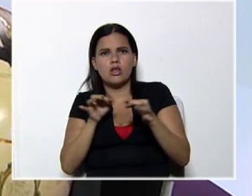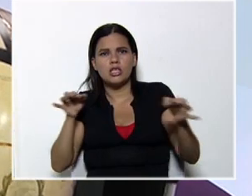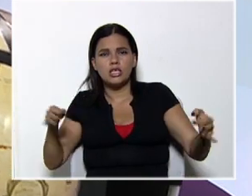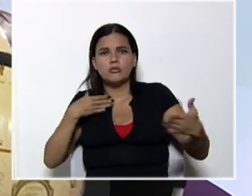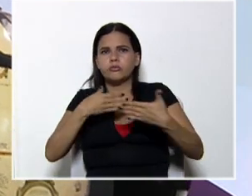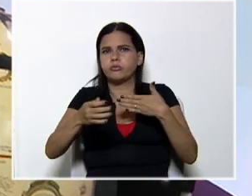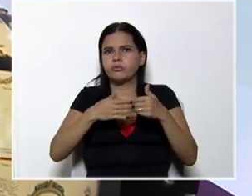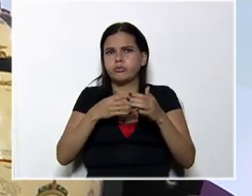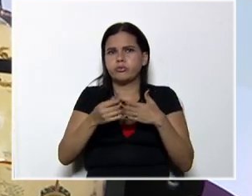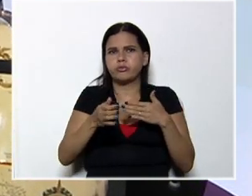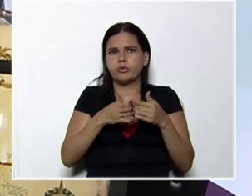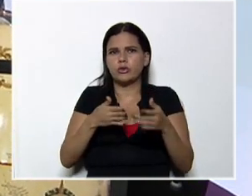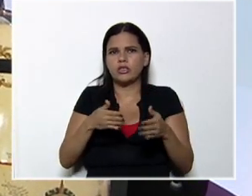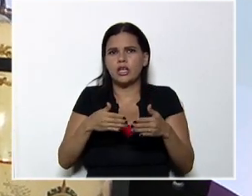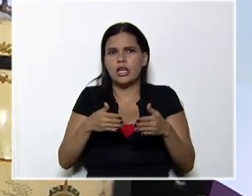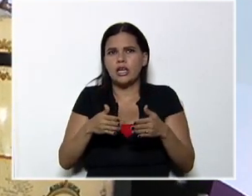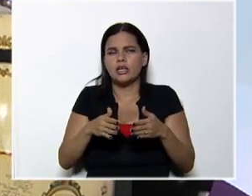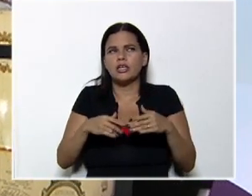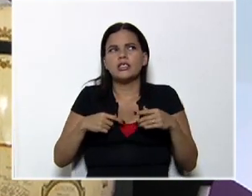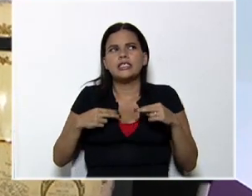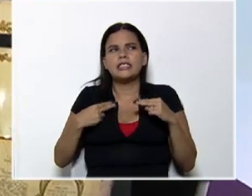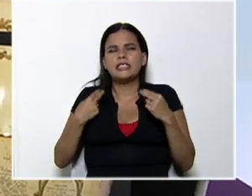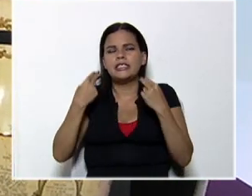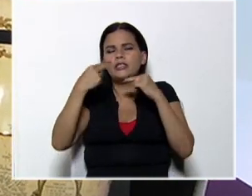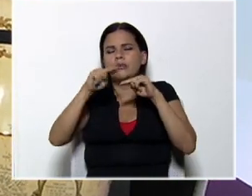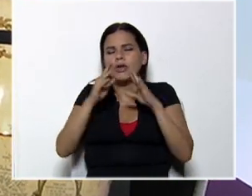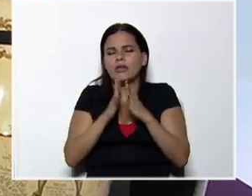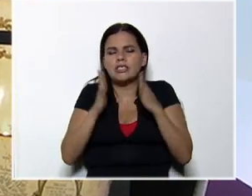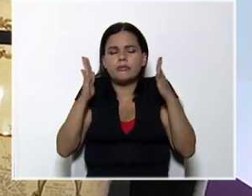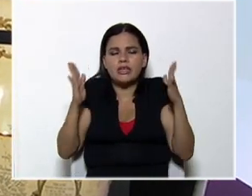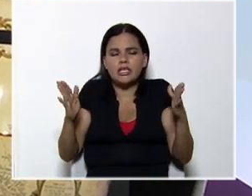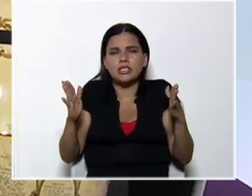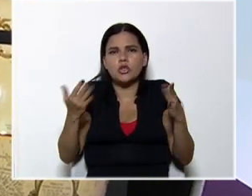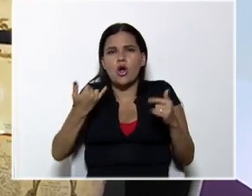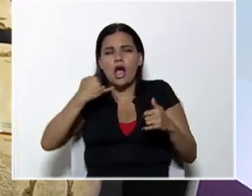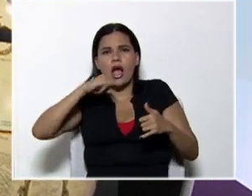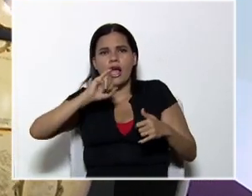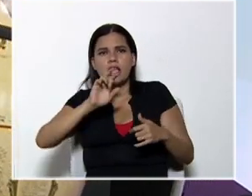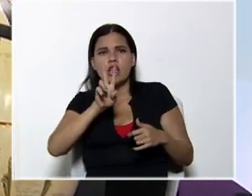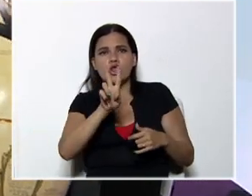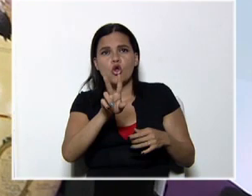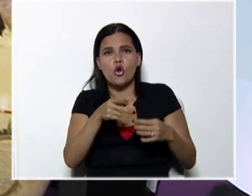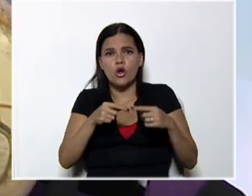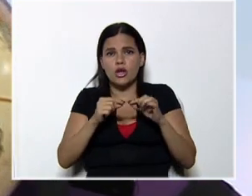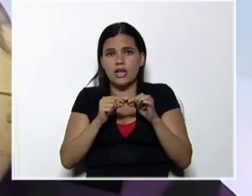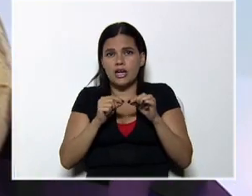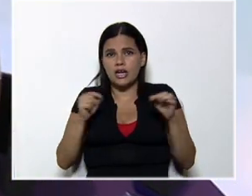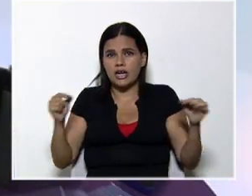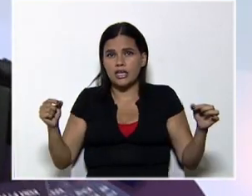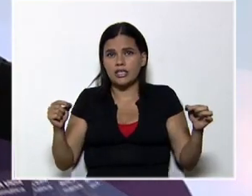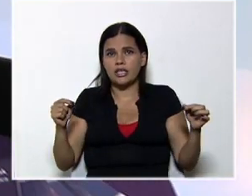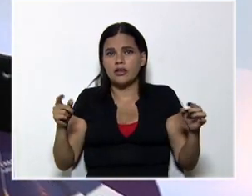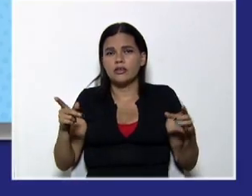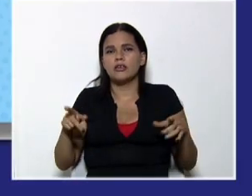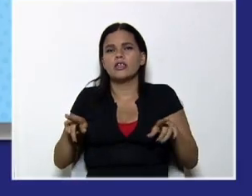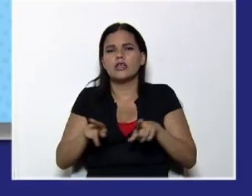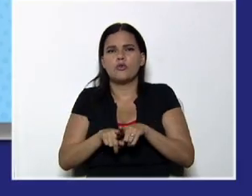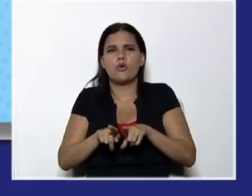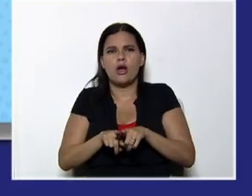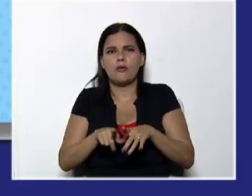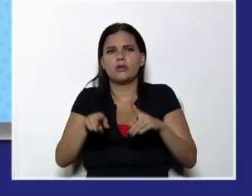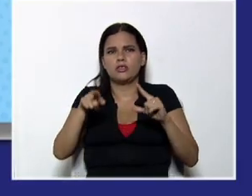altura nos coloquemos en las 2 rectas, va a permanecer igual. En este caso, cuando nosotros ubicamos